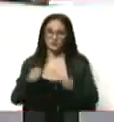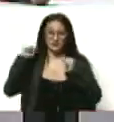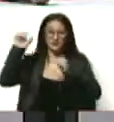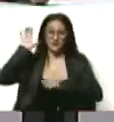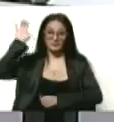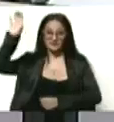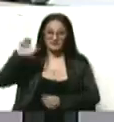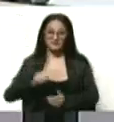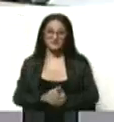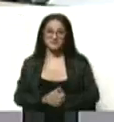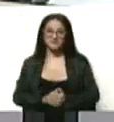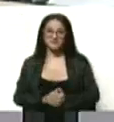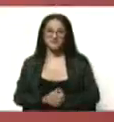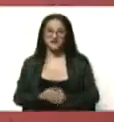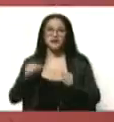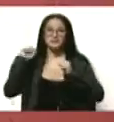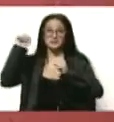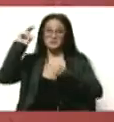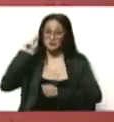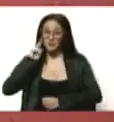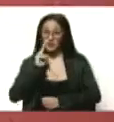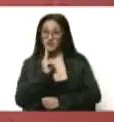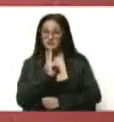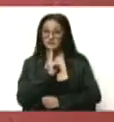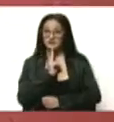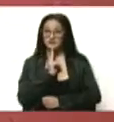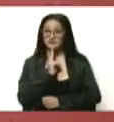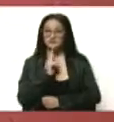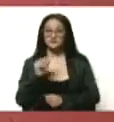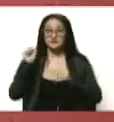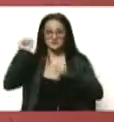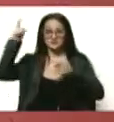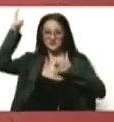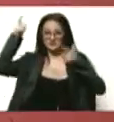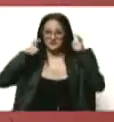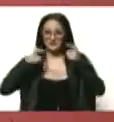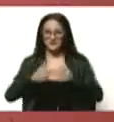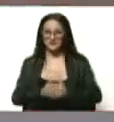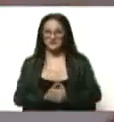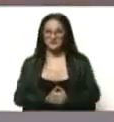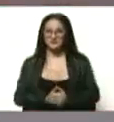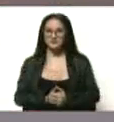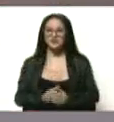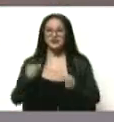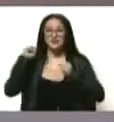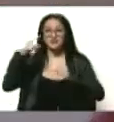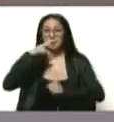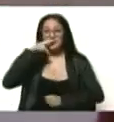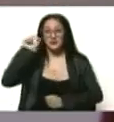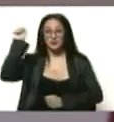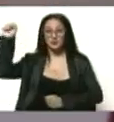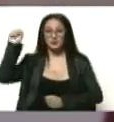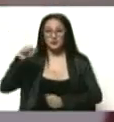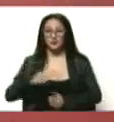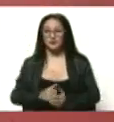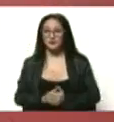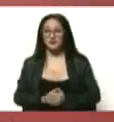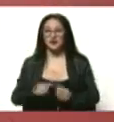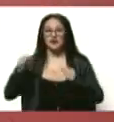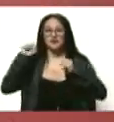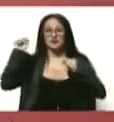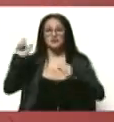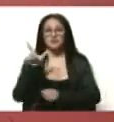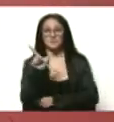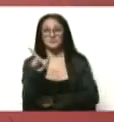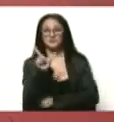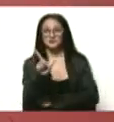patria! ¡Viva! ¡Que viva Bolívar! ¡Viva! ¡Que viva Chávez! ¡Viva! ¡Que viva Maduro! ¡Viva! ¡Que viva el